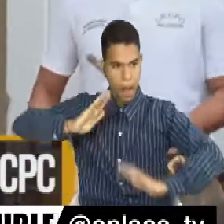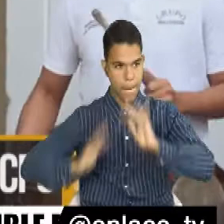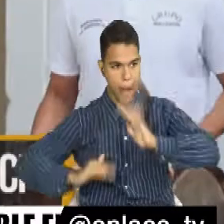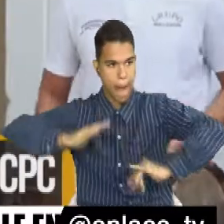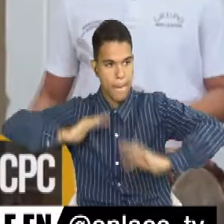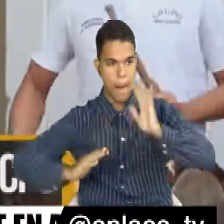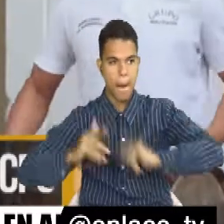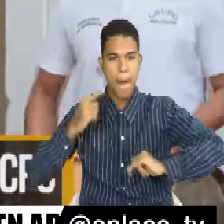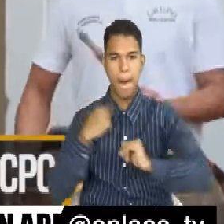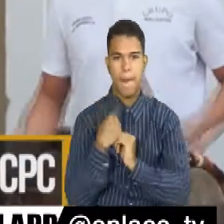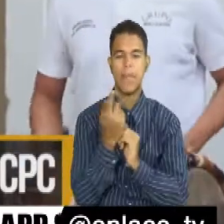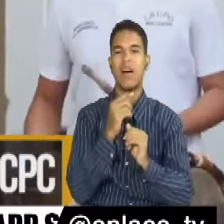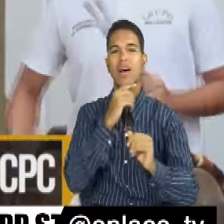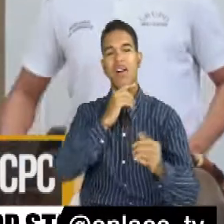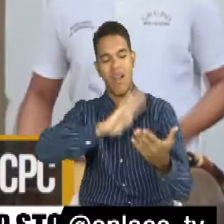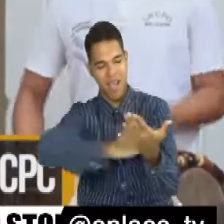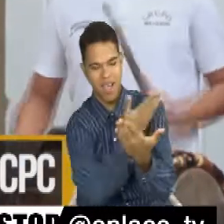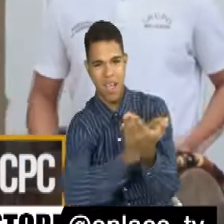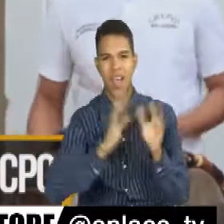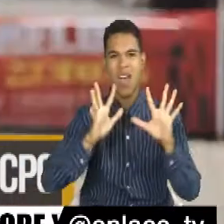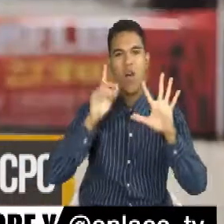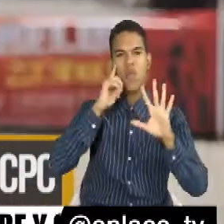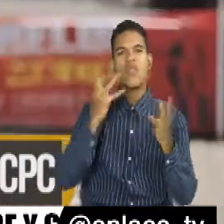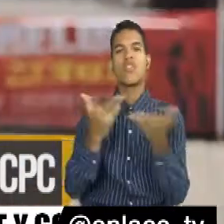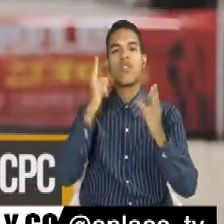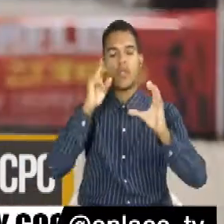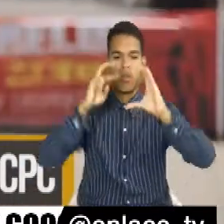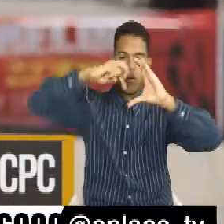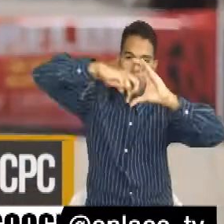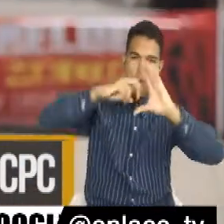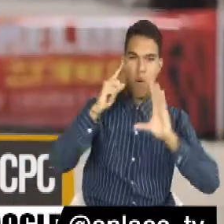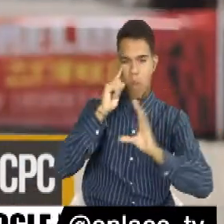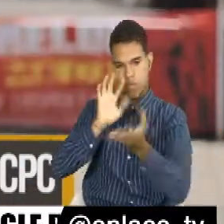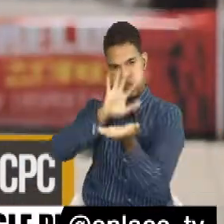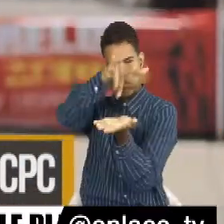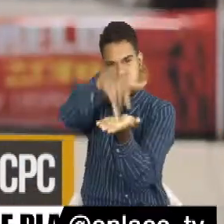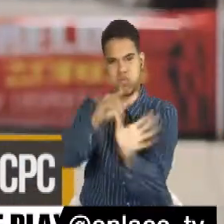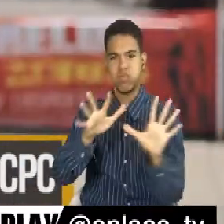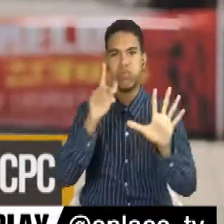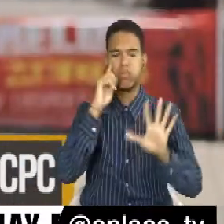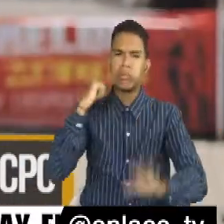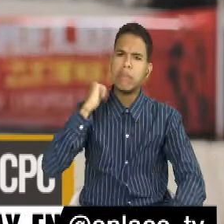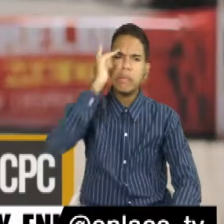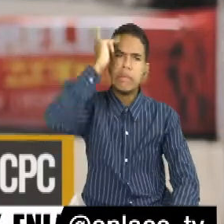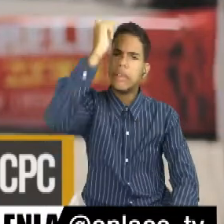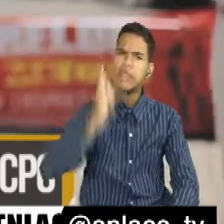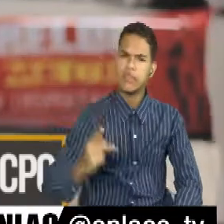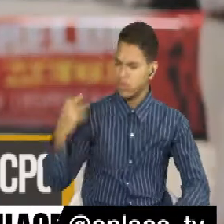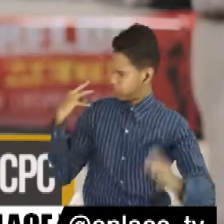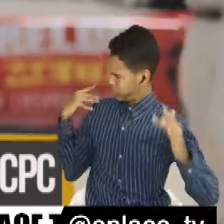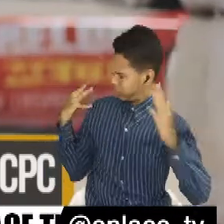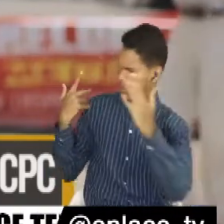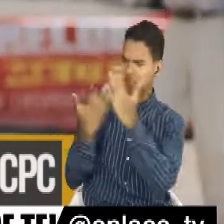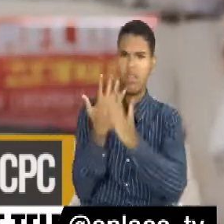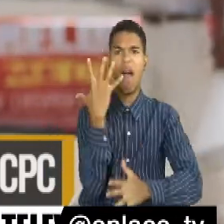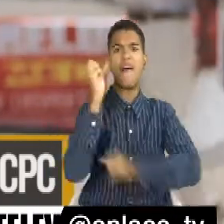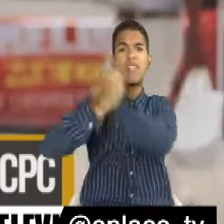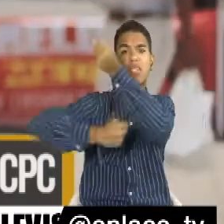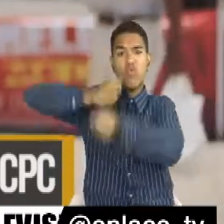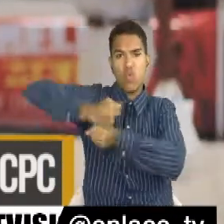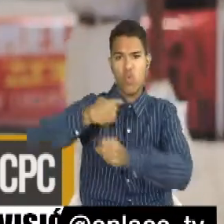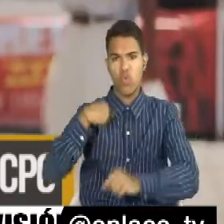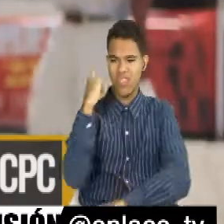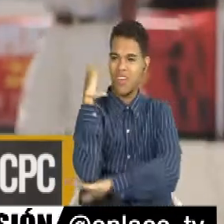Popular Comercial. Un hecho que fue catalogado como histórico en más de 50 años aquí en Colombia y en el que las